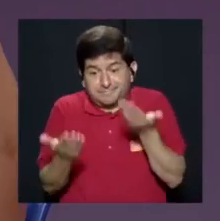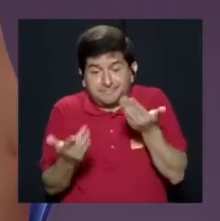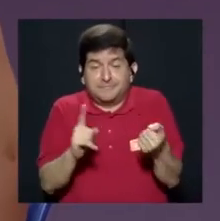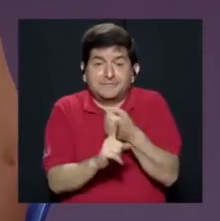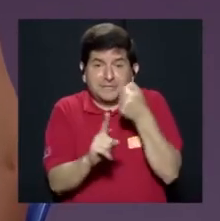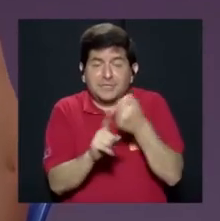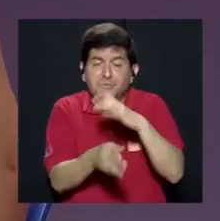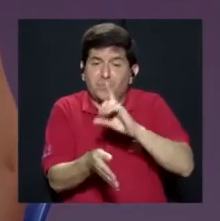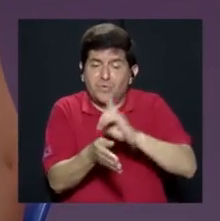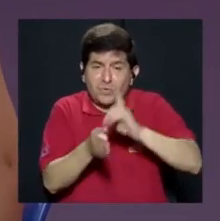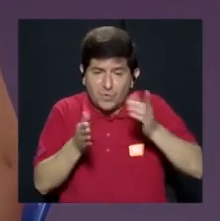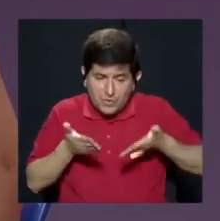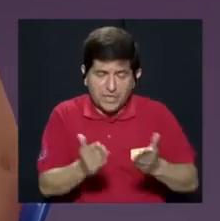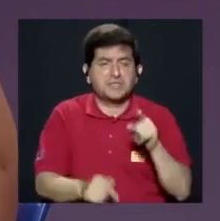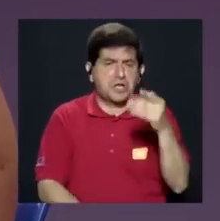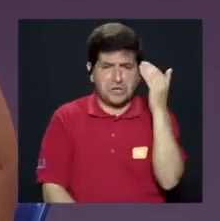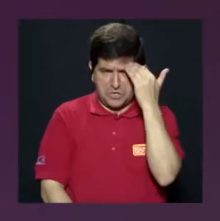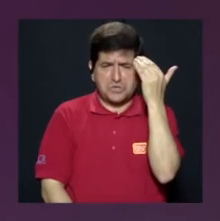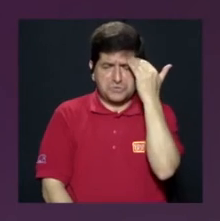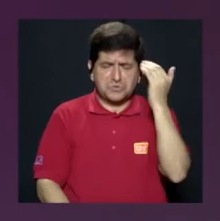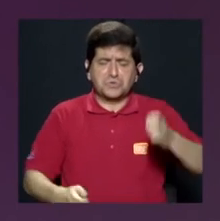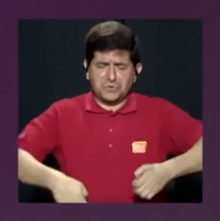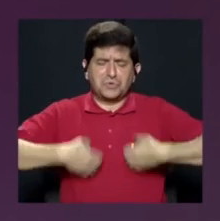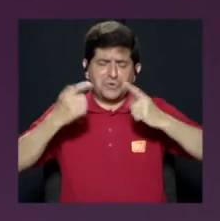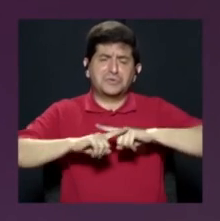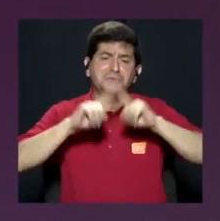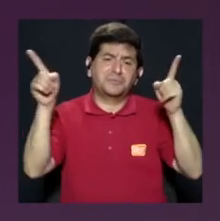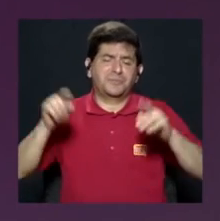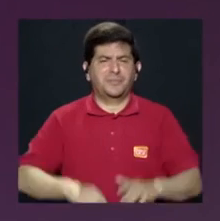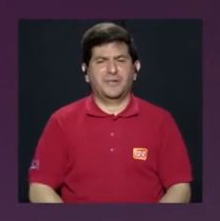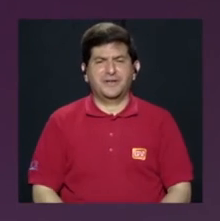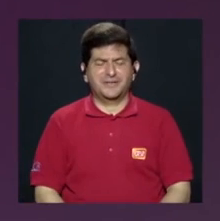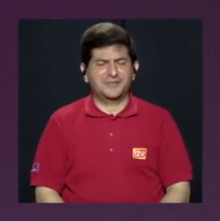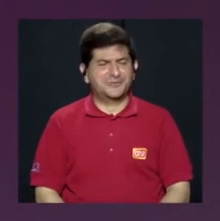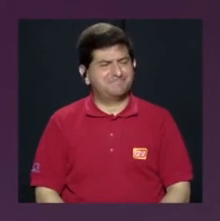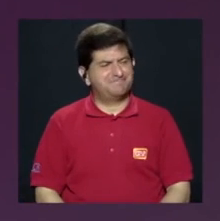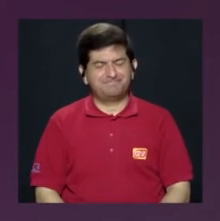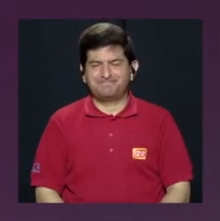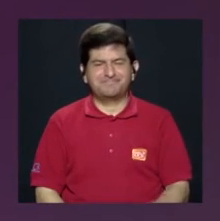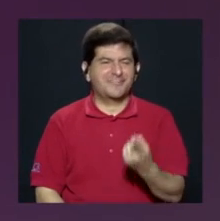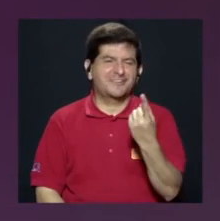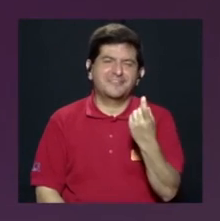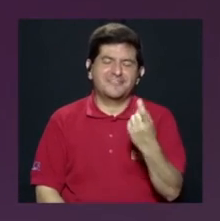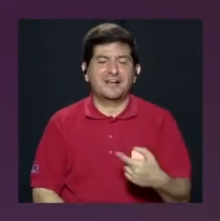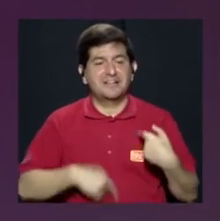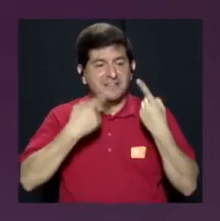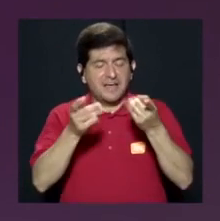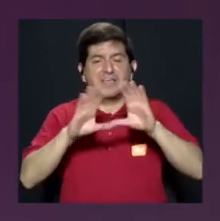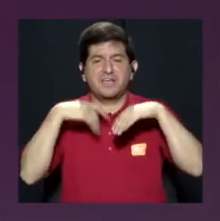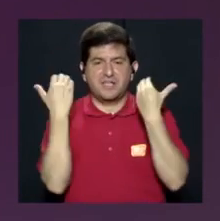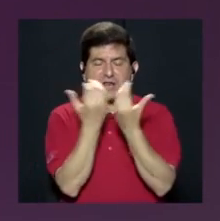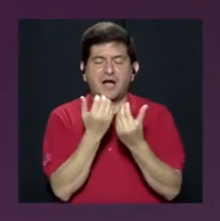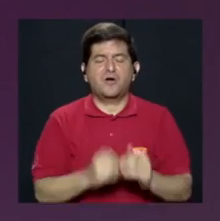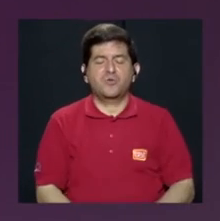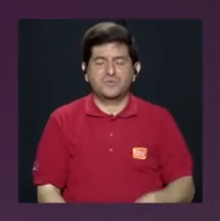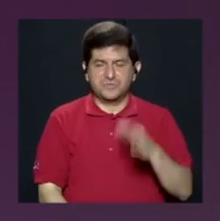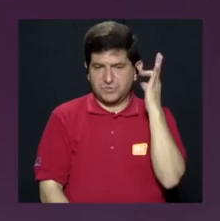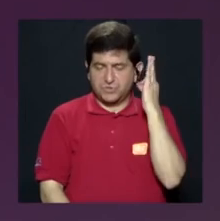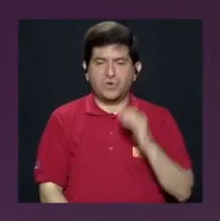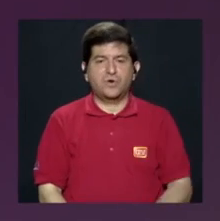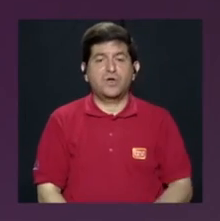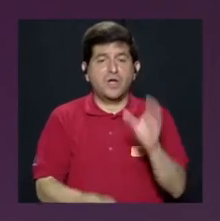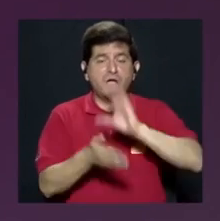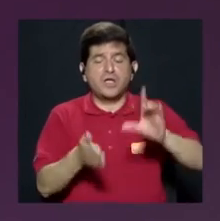la violencia obstétrica. Pues ellos tienen conocimiento que existe, lo que pasa es que deja mucho que decir que vayamos a la Comisión de la Mujer y llegue el Colegio de Médicos